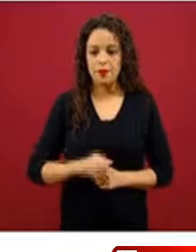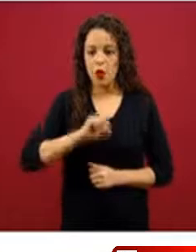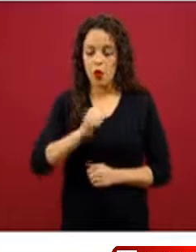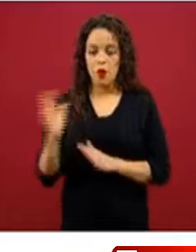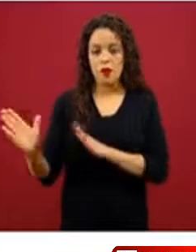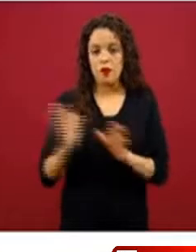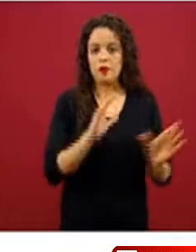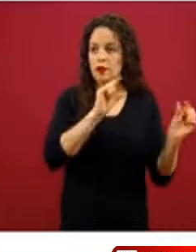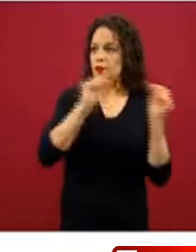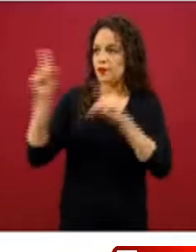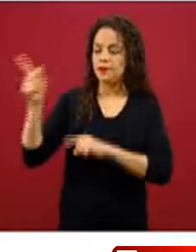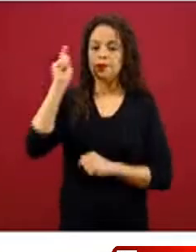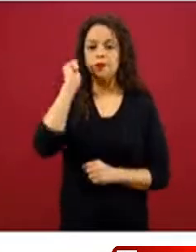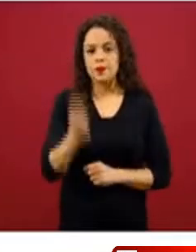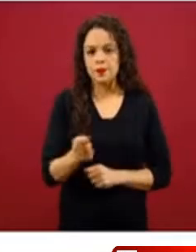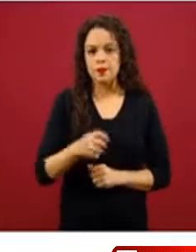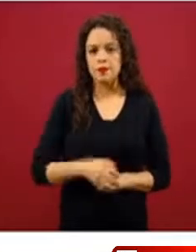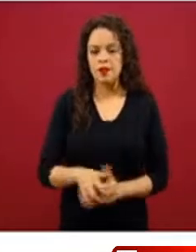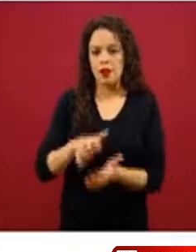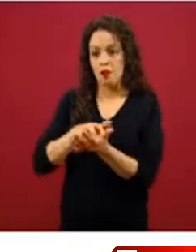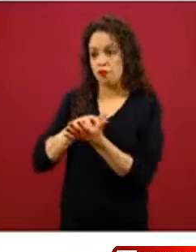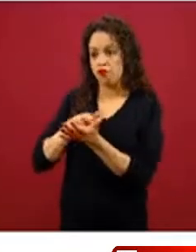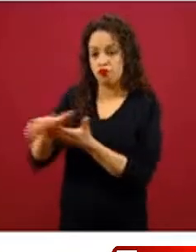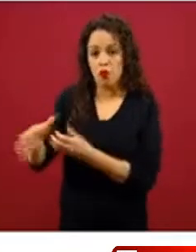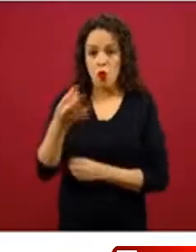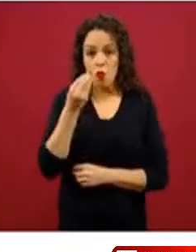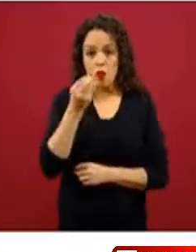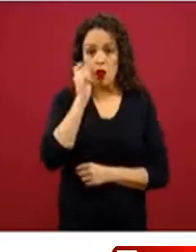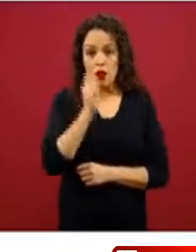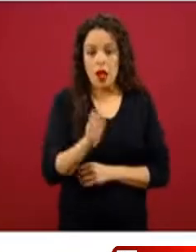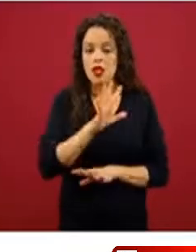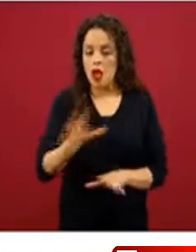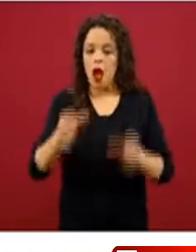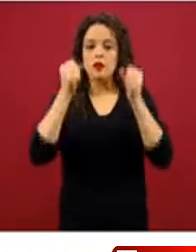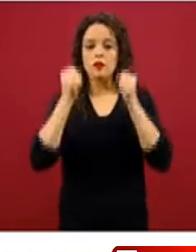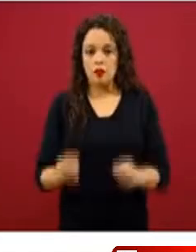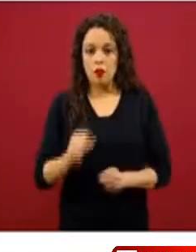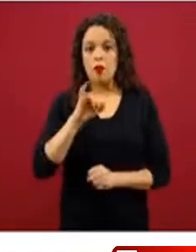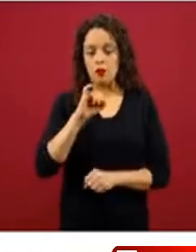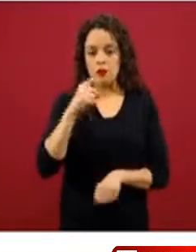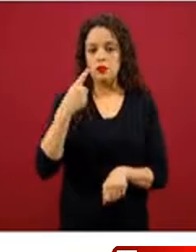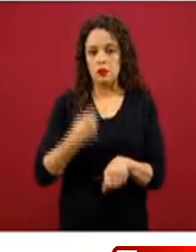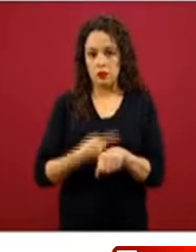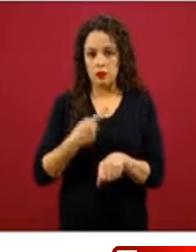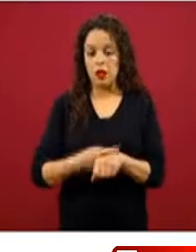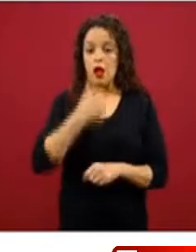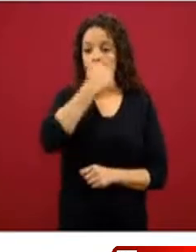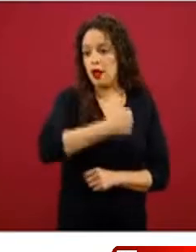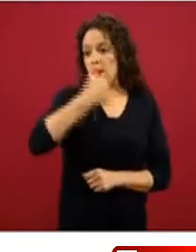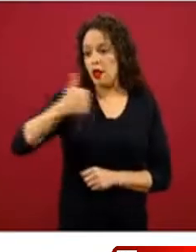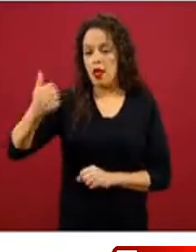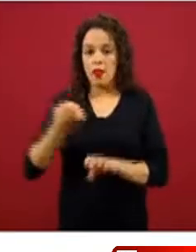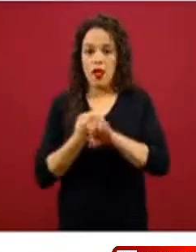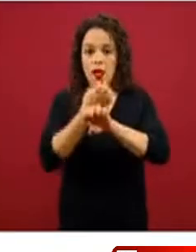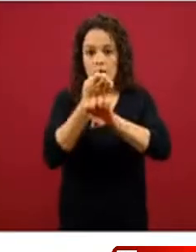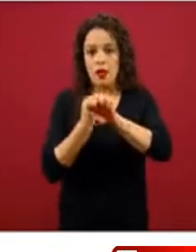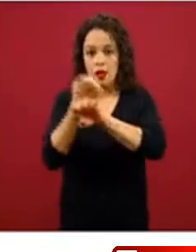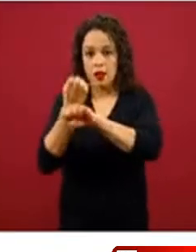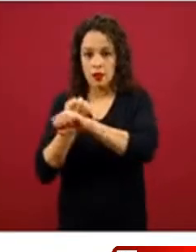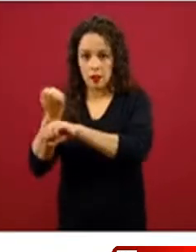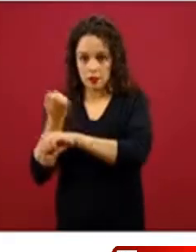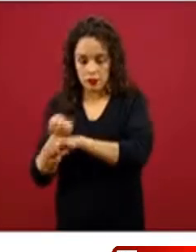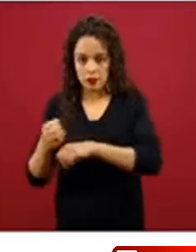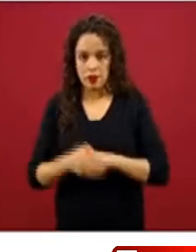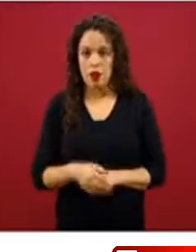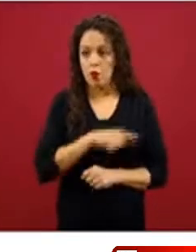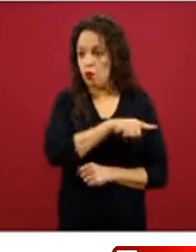Tenemos la distribución de la carga acumulada de casos confirmados por entidad federativa para que tanto ustedes como